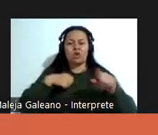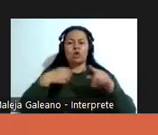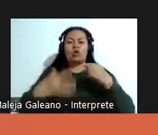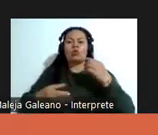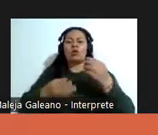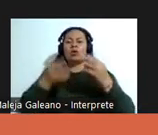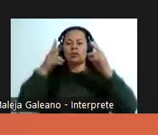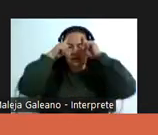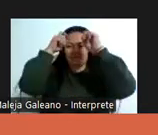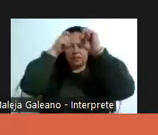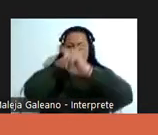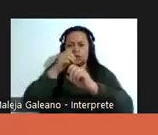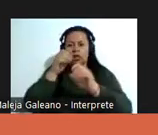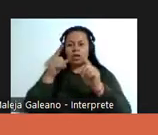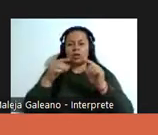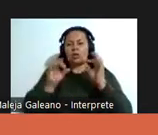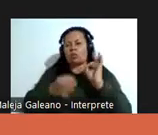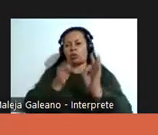injusticia.